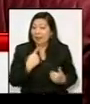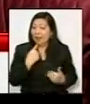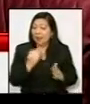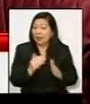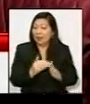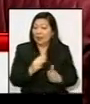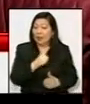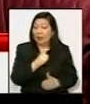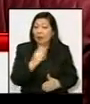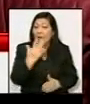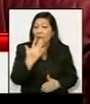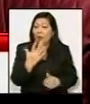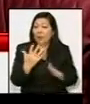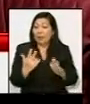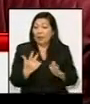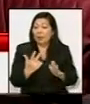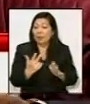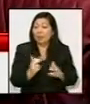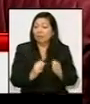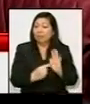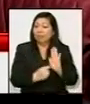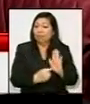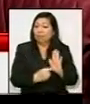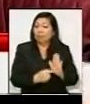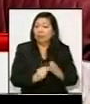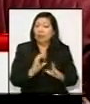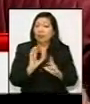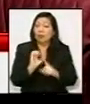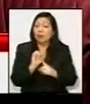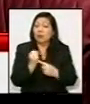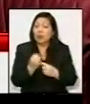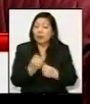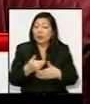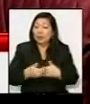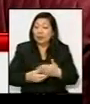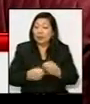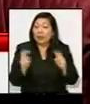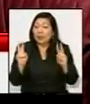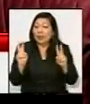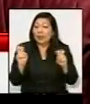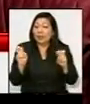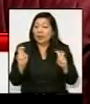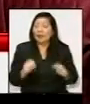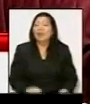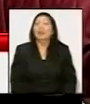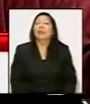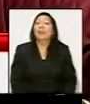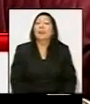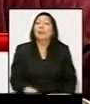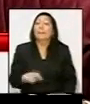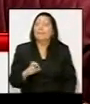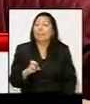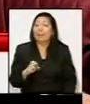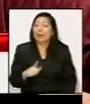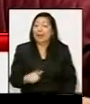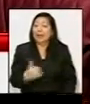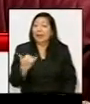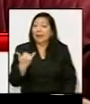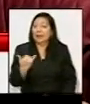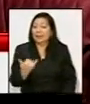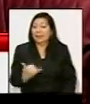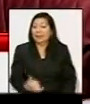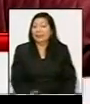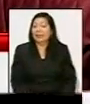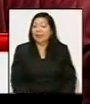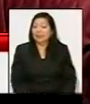el artículo 158 la representación de la sociedad a través de titularizar la acción penal y esto me